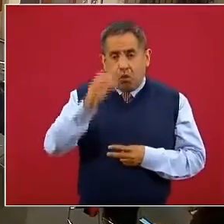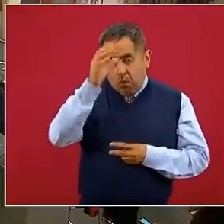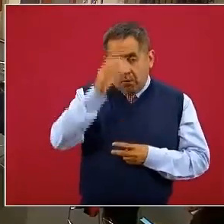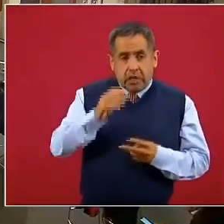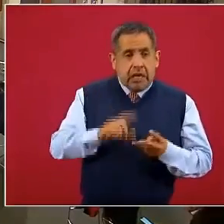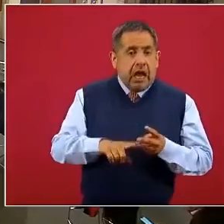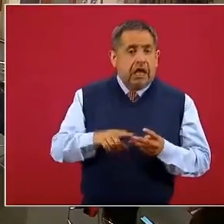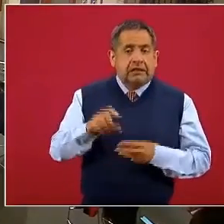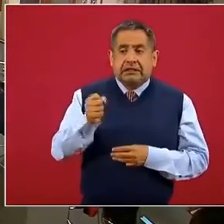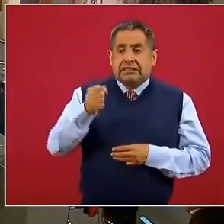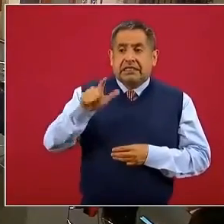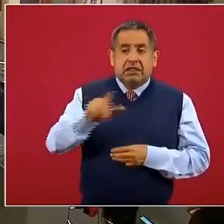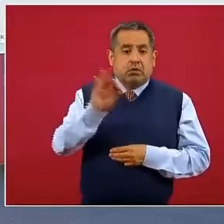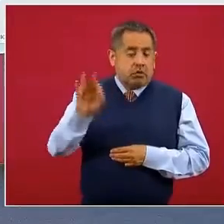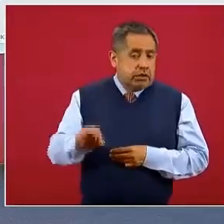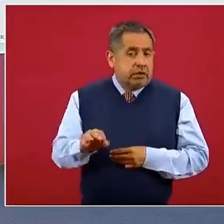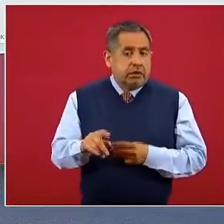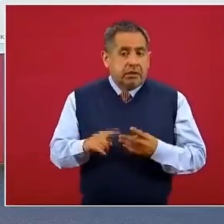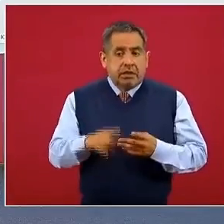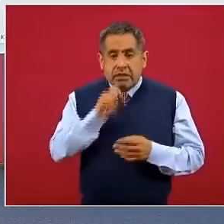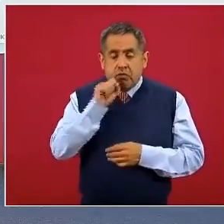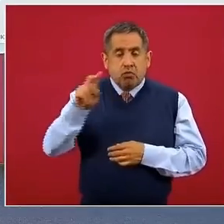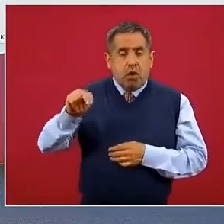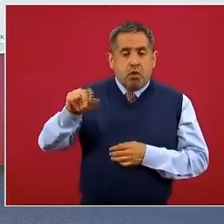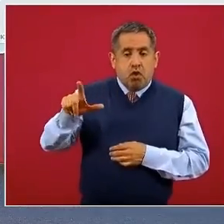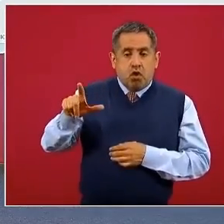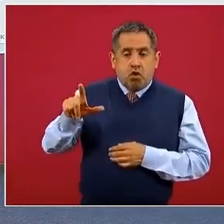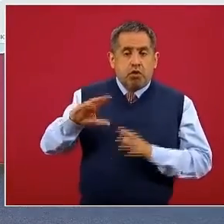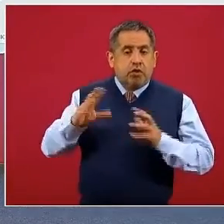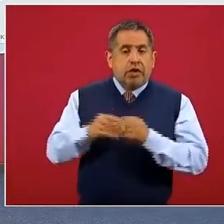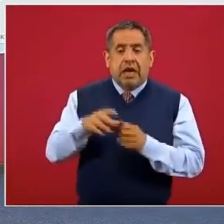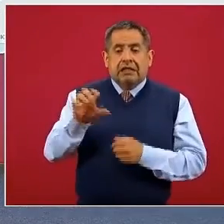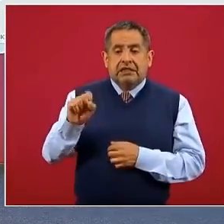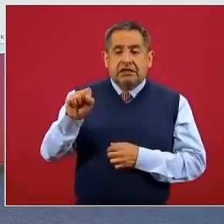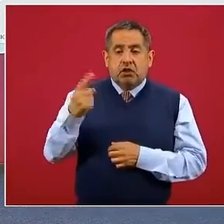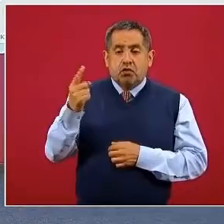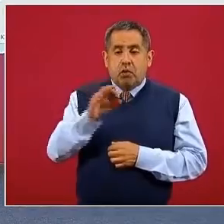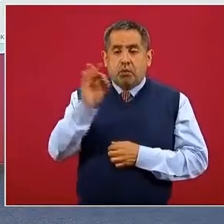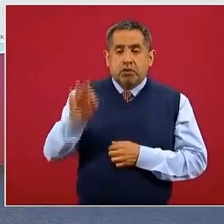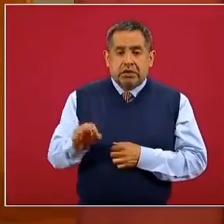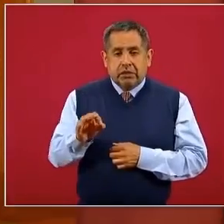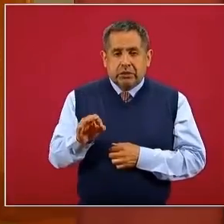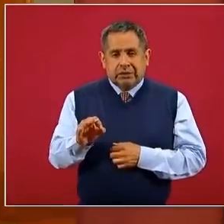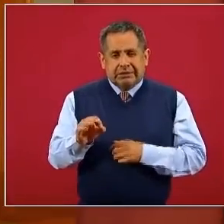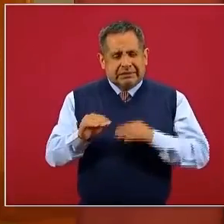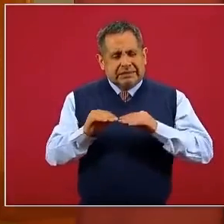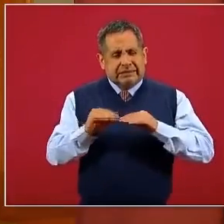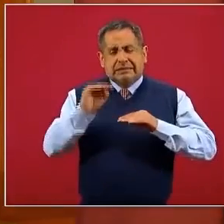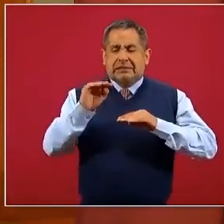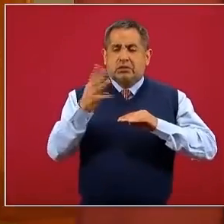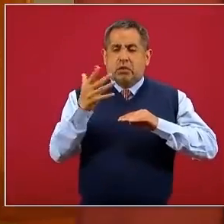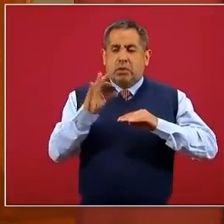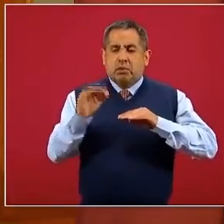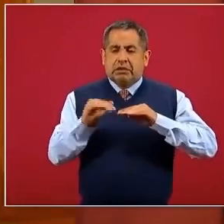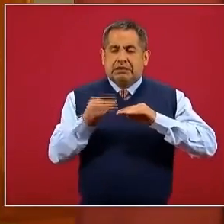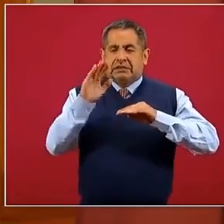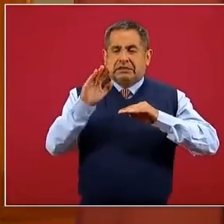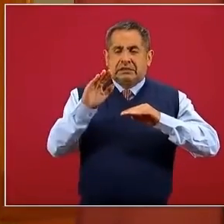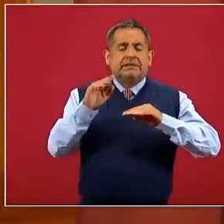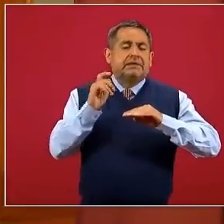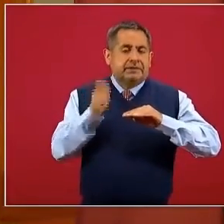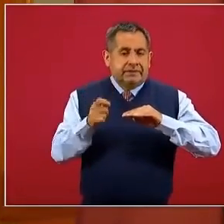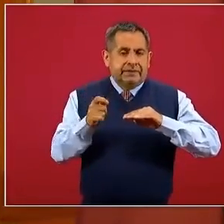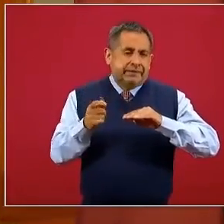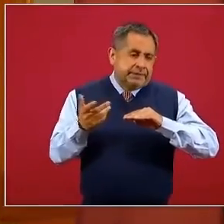con un 67% y Nuevo León con un 61%, al menos por encima de ese 50%,